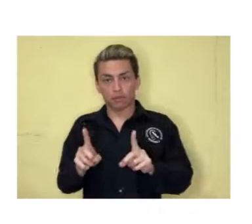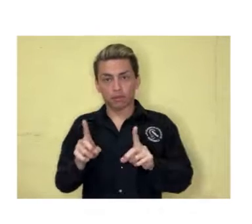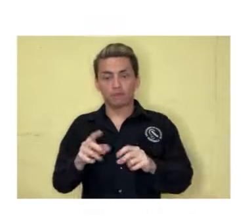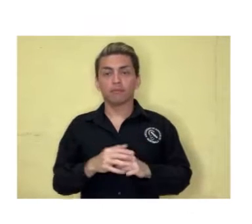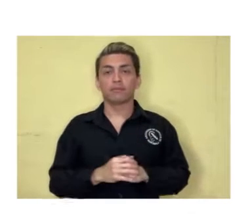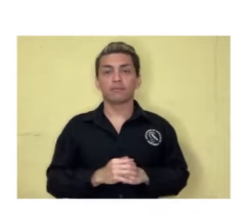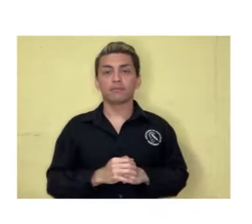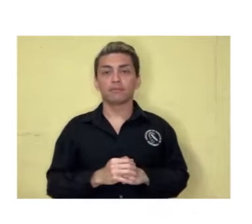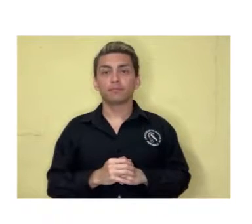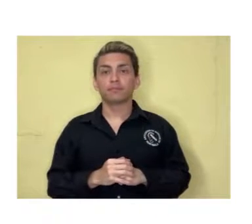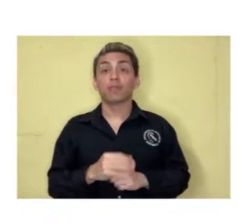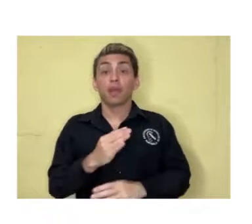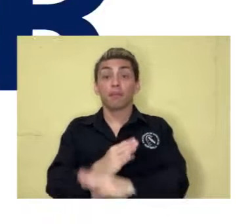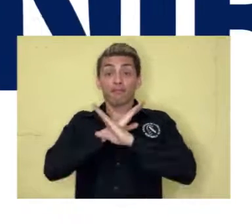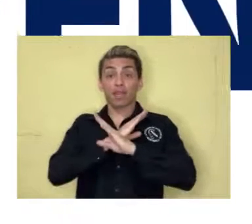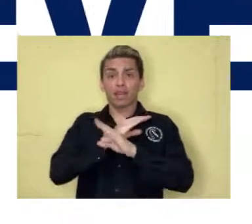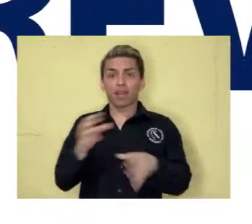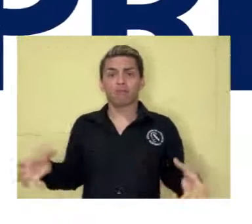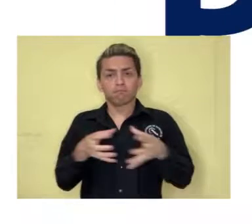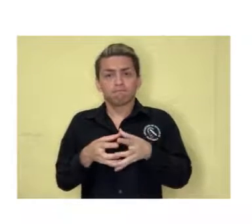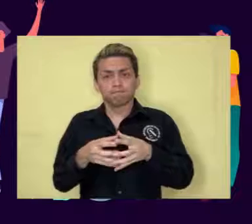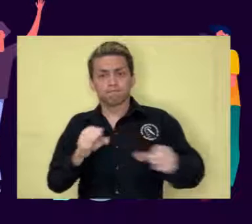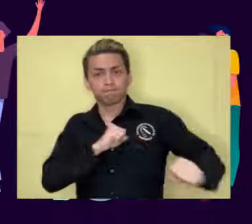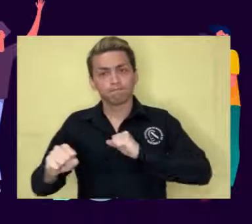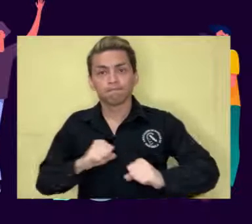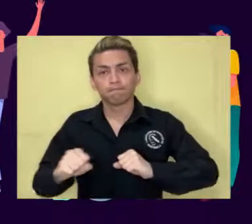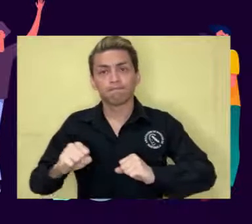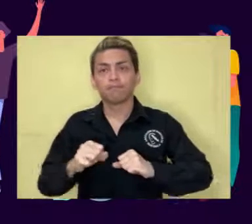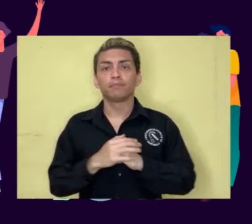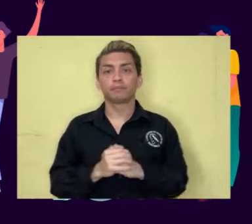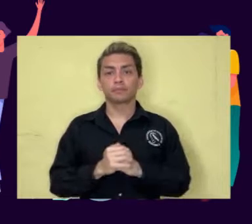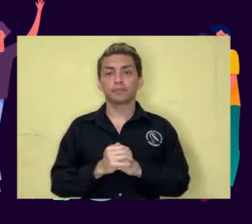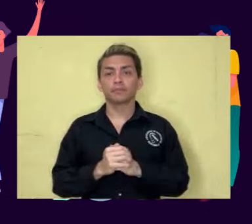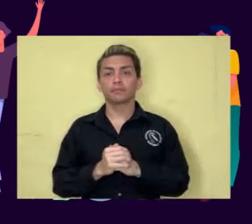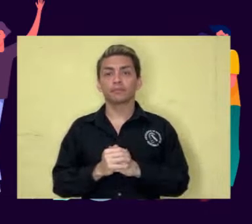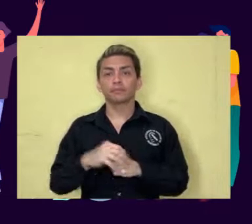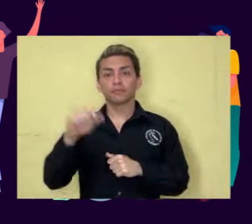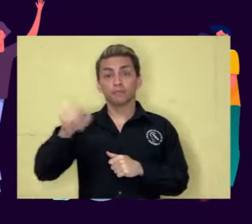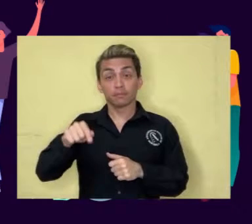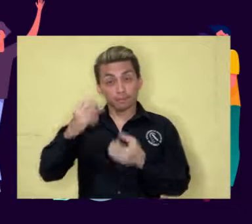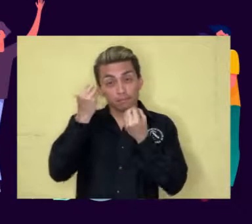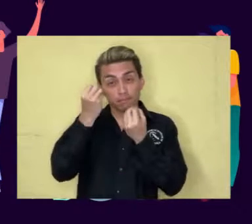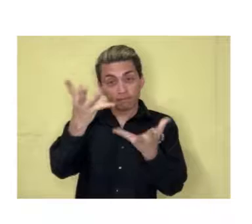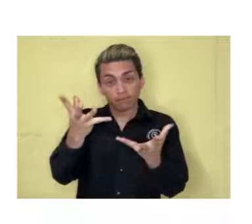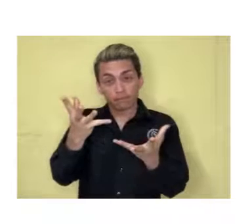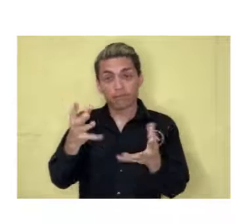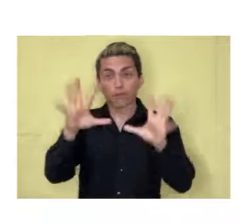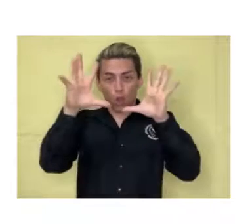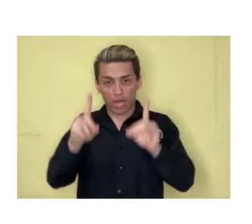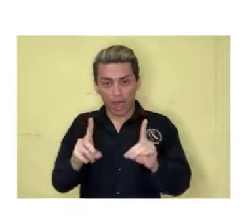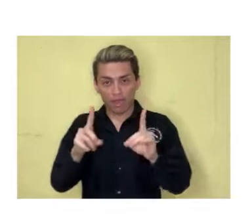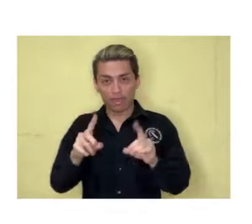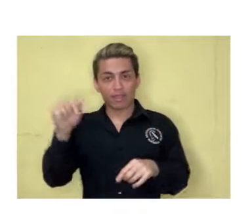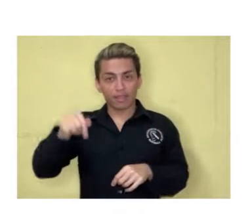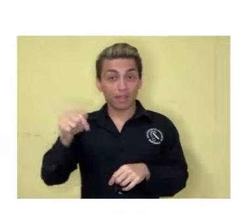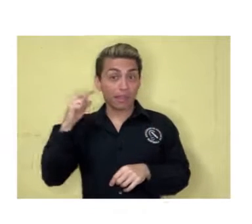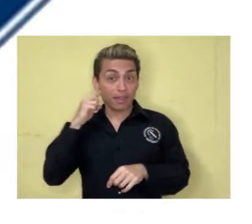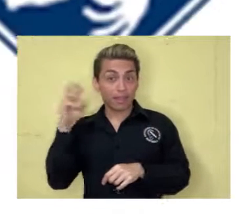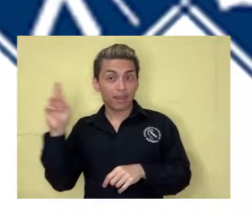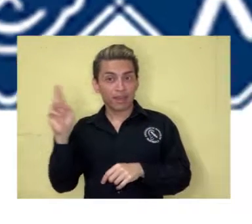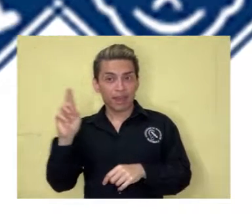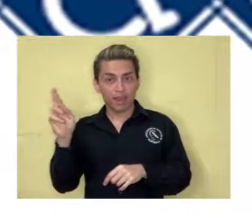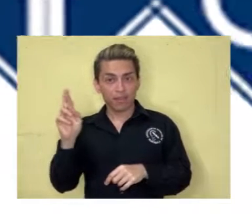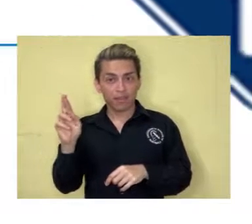con esta condición. Prevenir es una acción conjunta. Un mensaje del